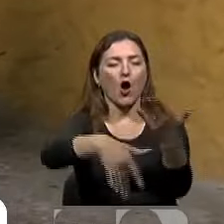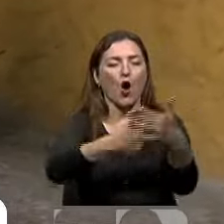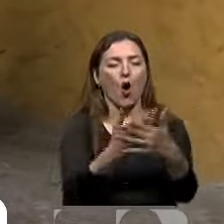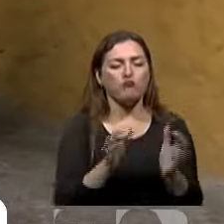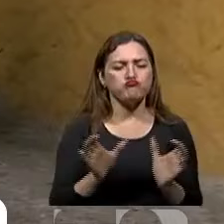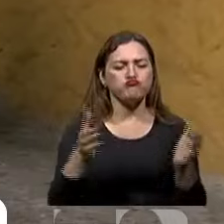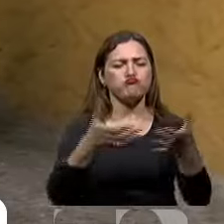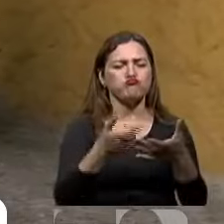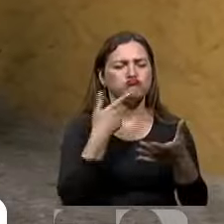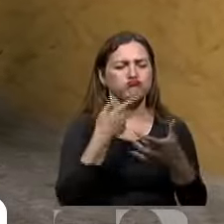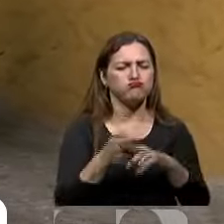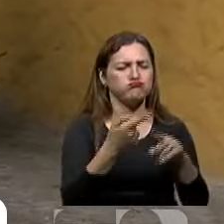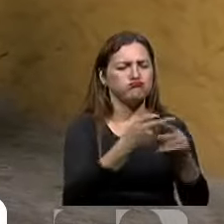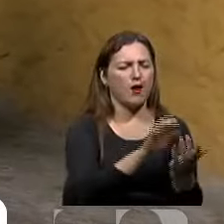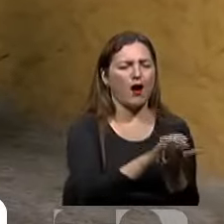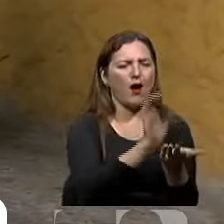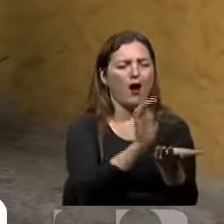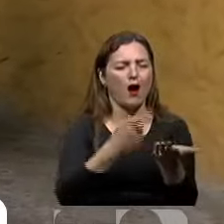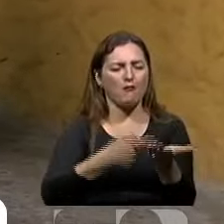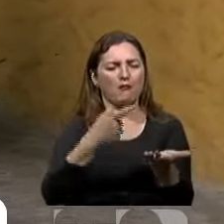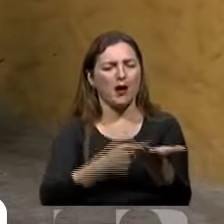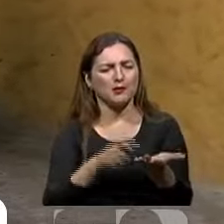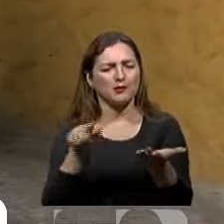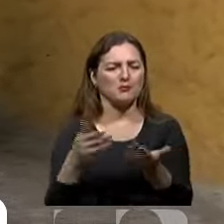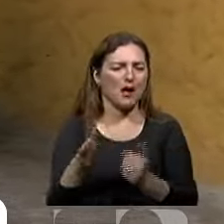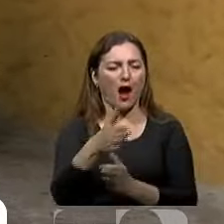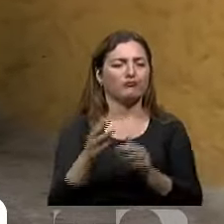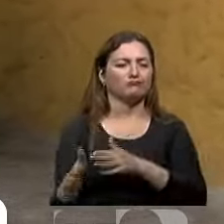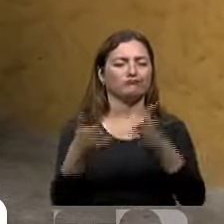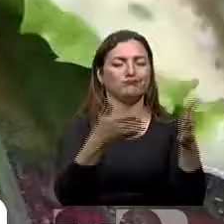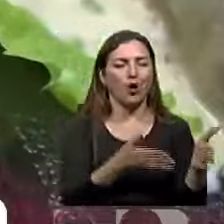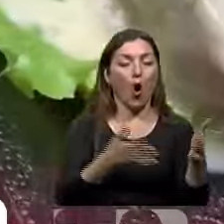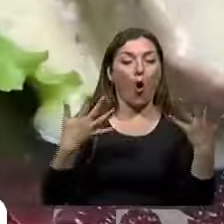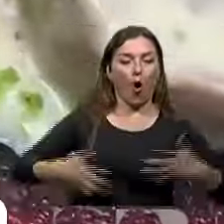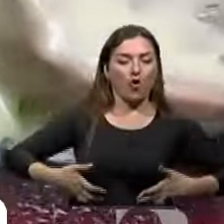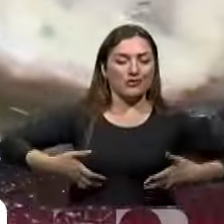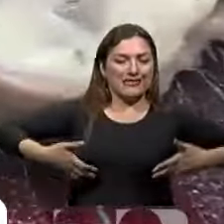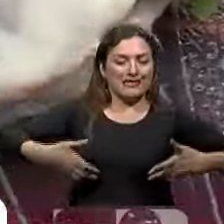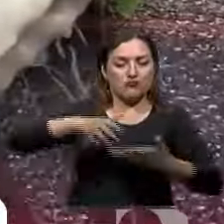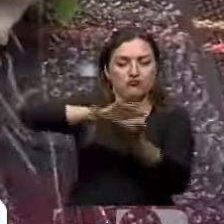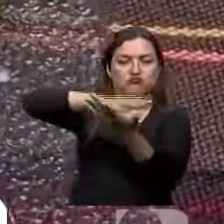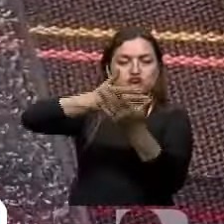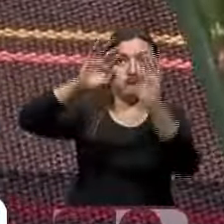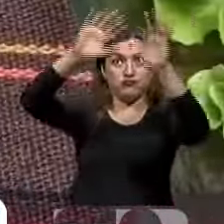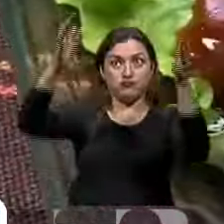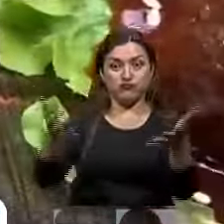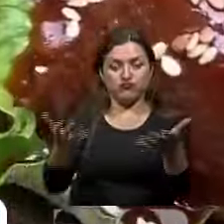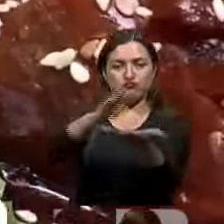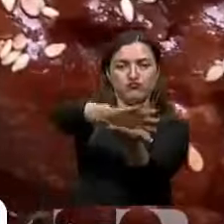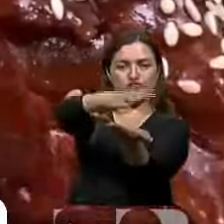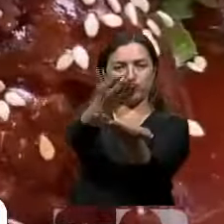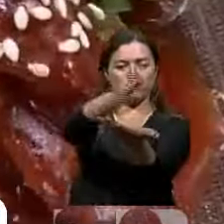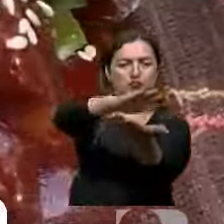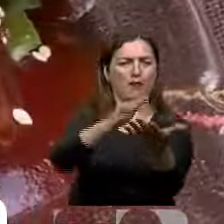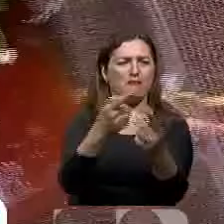tenemos las costillas barbecue que son hechas en un cilindro y bueno, mucha variedad, así que invitados